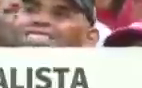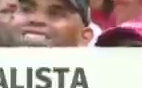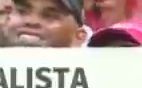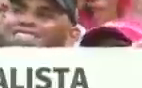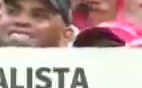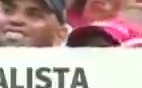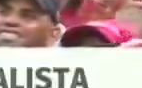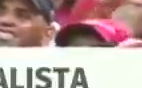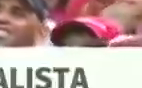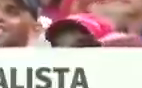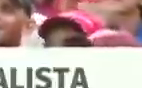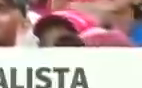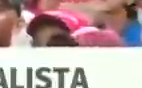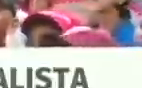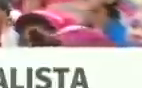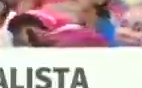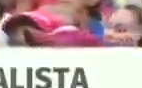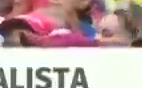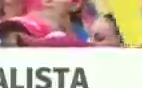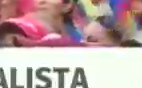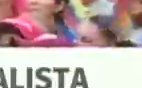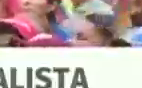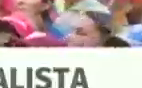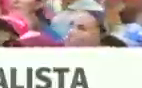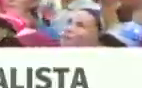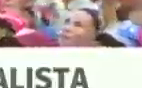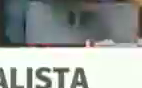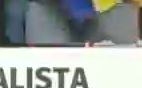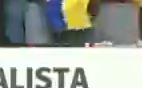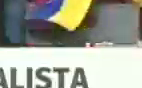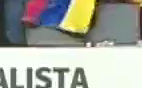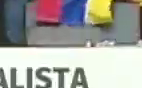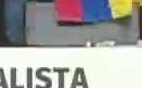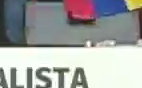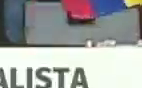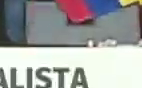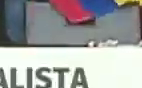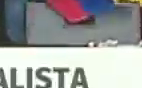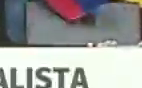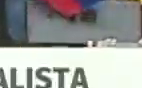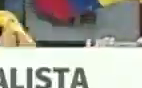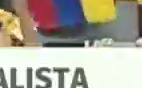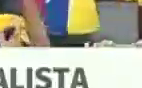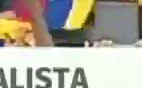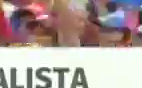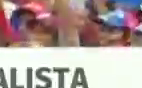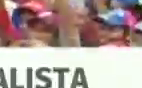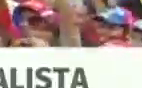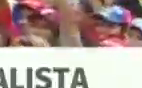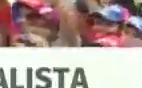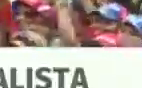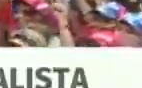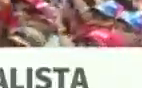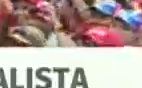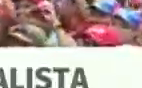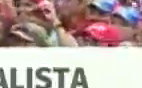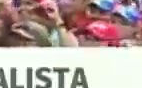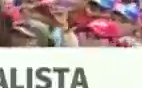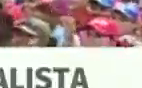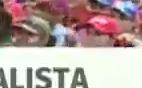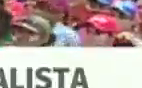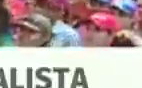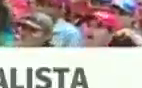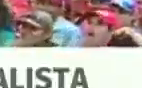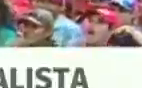Un chance, pues, un chance. Un chance, un chance. ¿Dónde están los hombres de Cojedes?